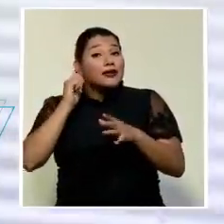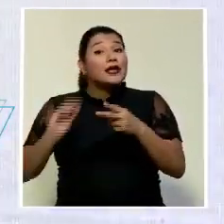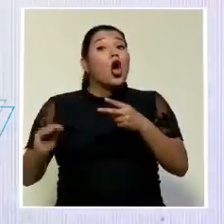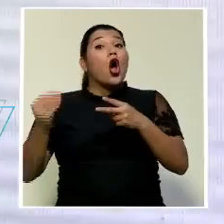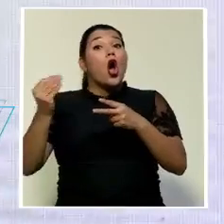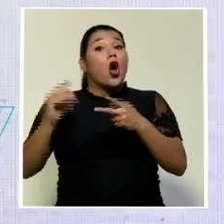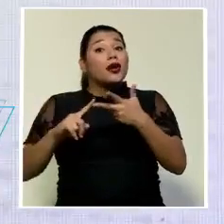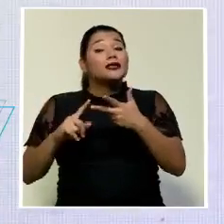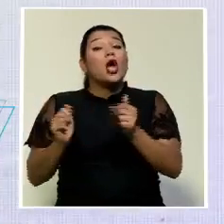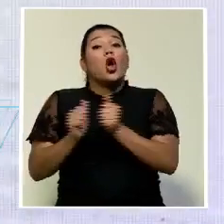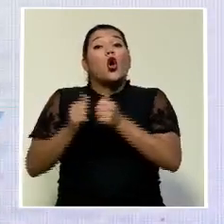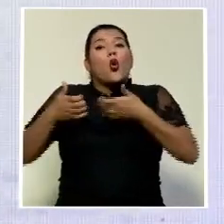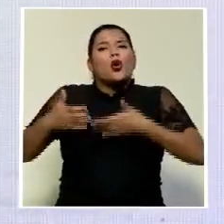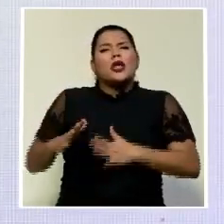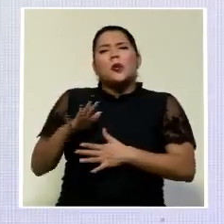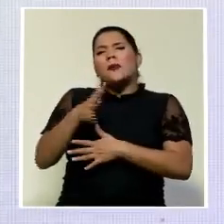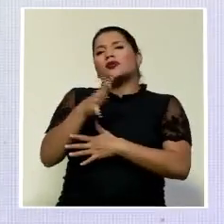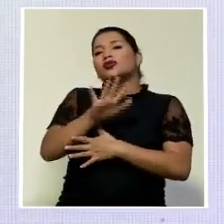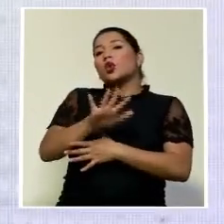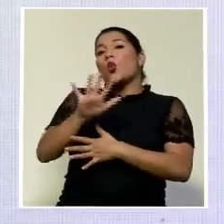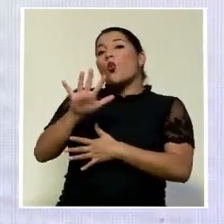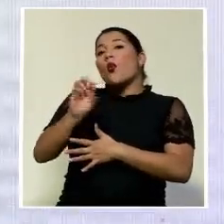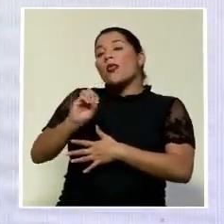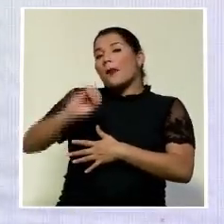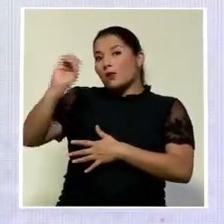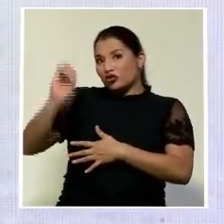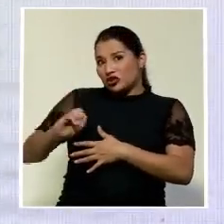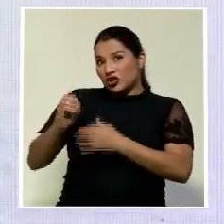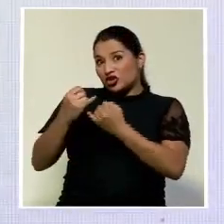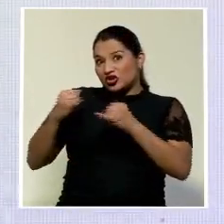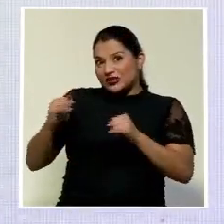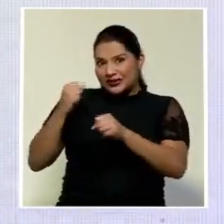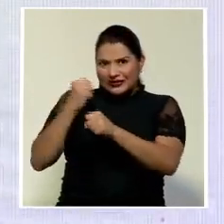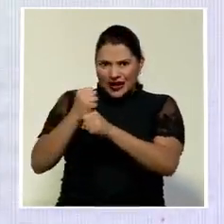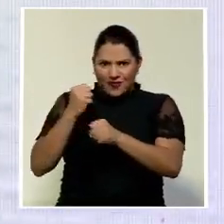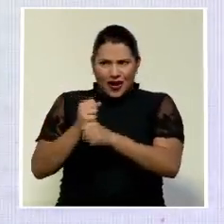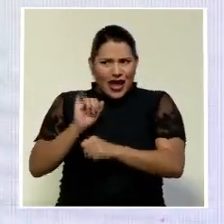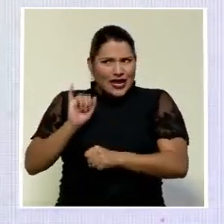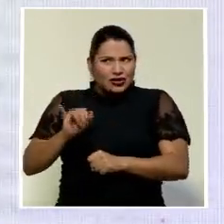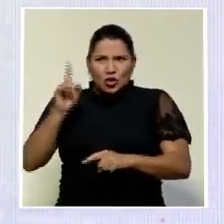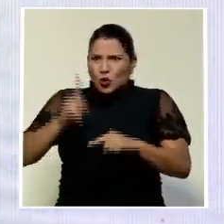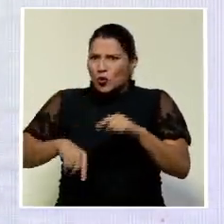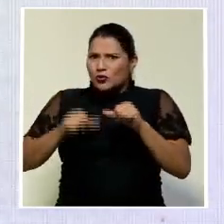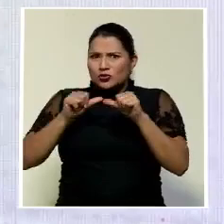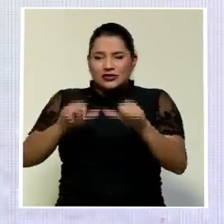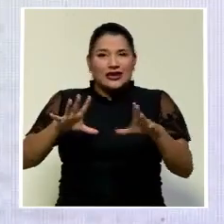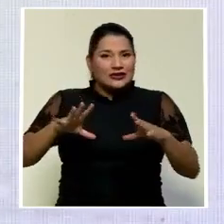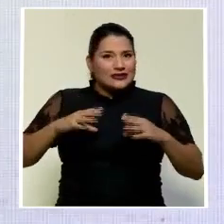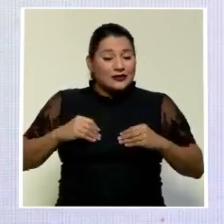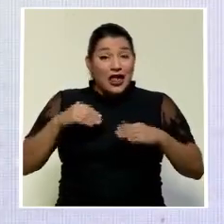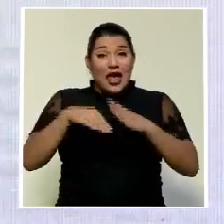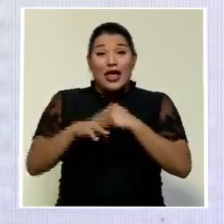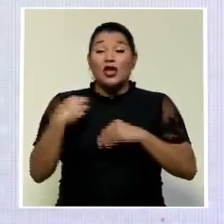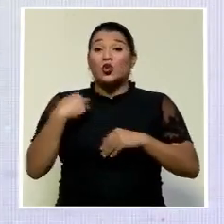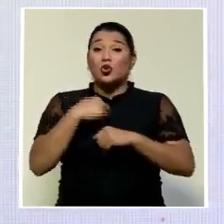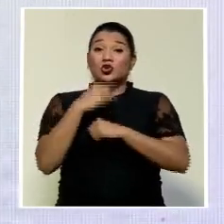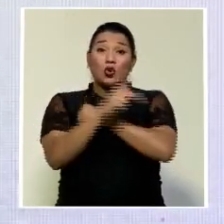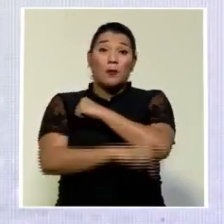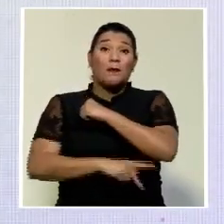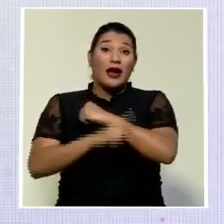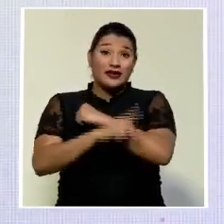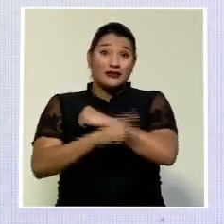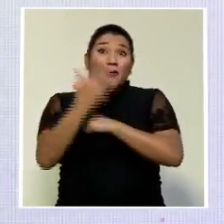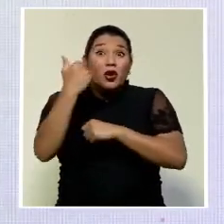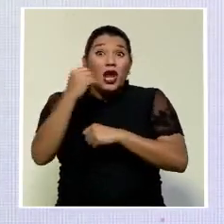ronda por encima del 50%. Eso es inaceptable en un país que se dice solidario.